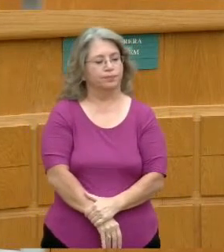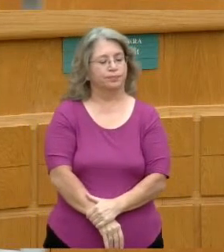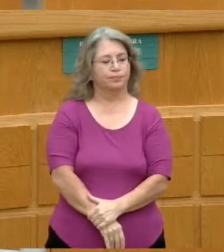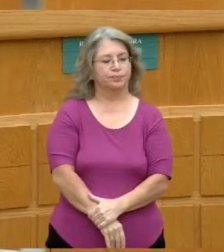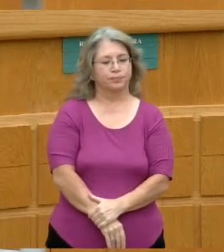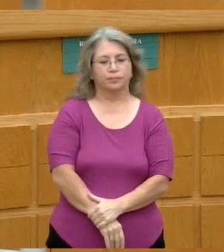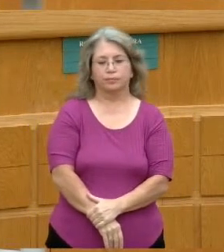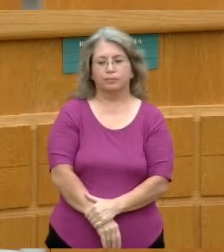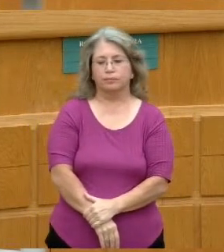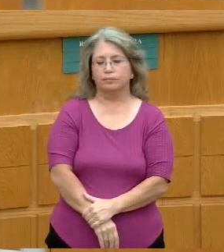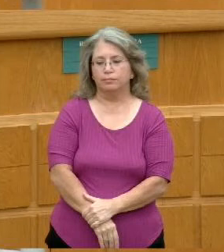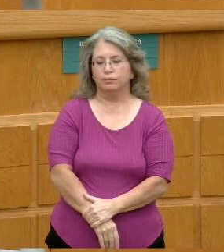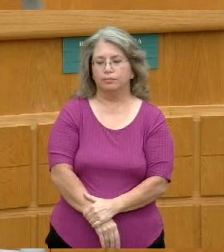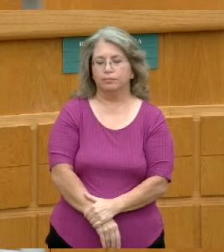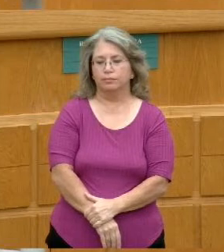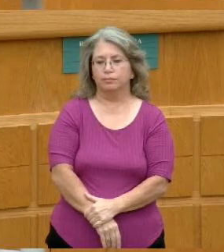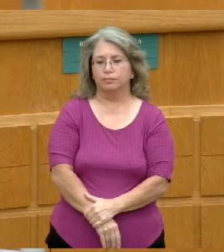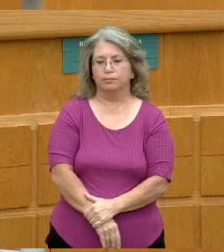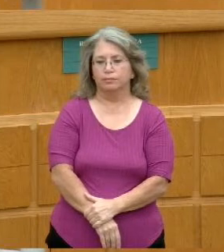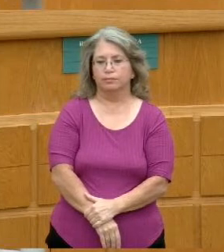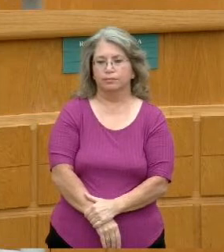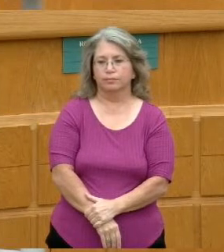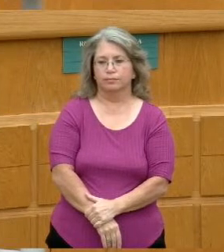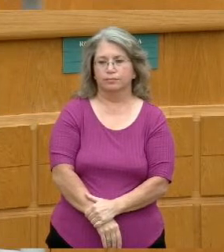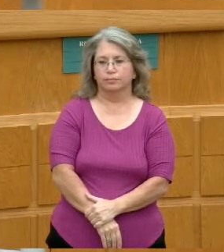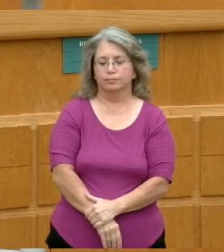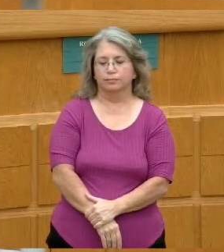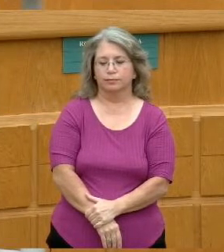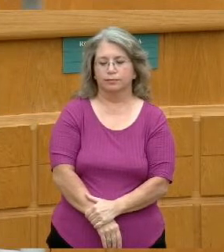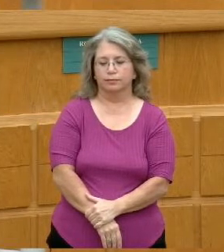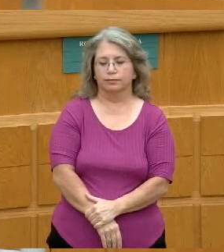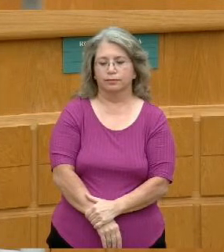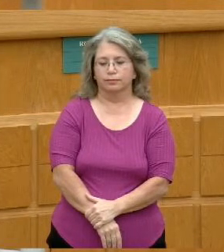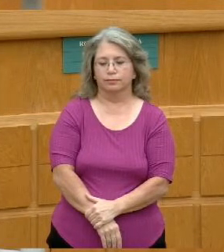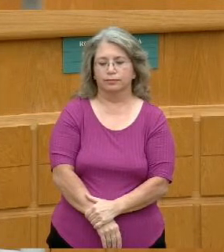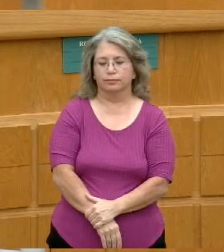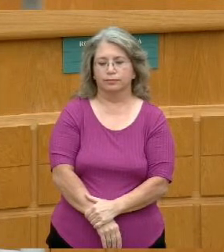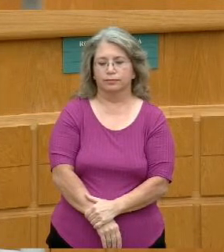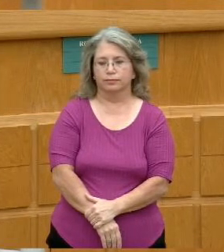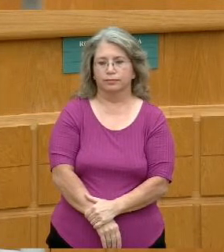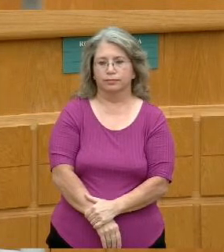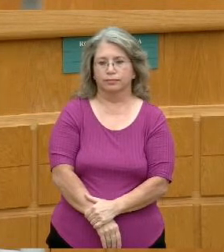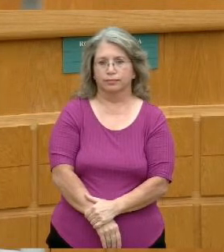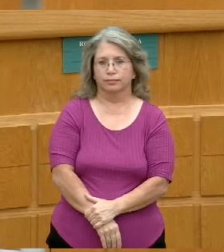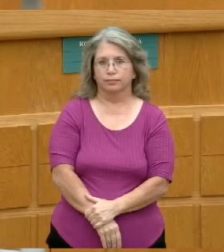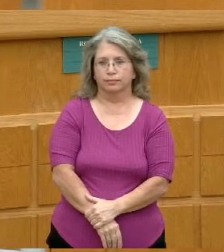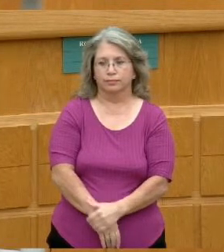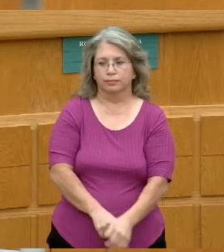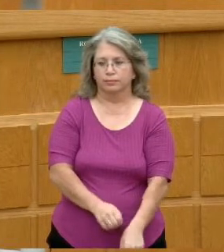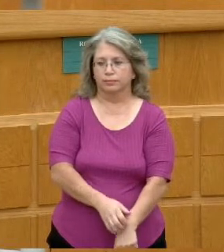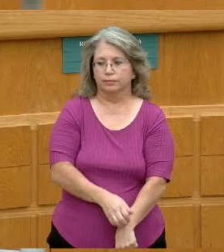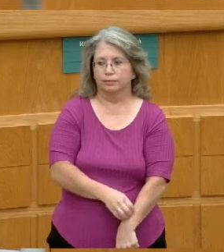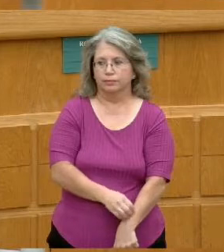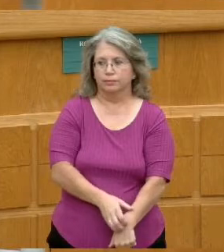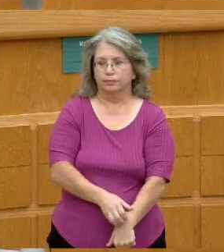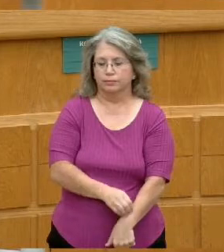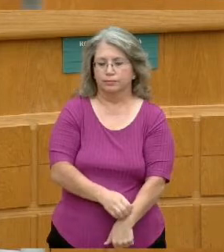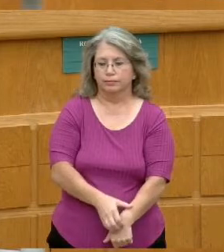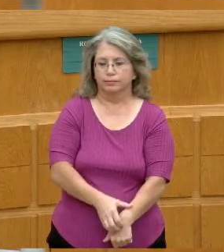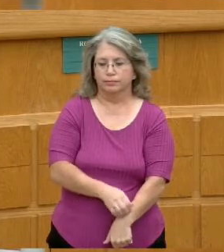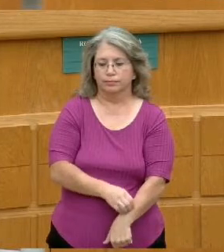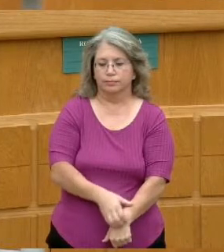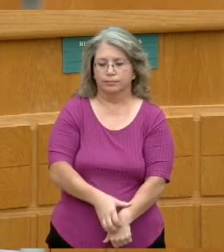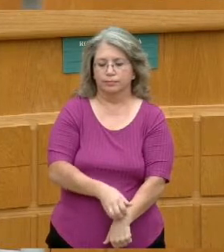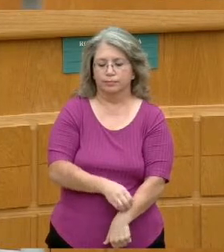coronavirus, haciendo un total de 128. 68 son hombres, 60 son mujeres. La mayoría se encuentran en el rango de edades entre